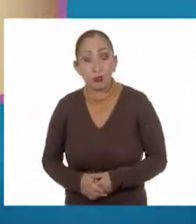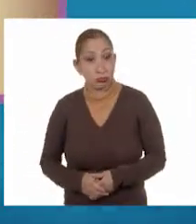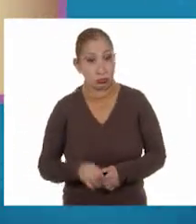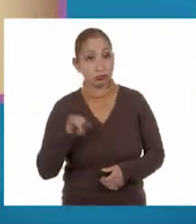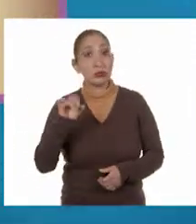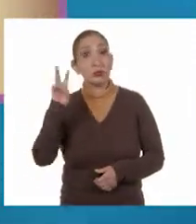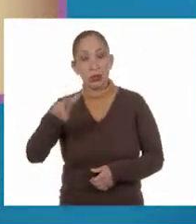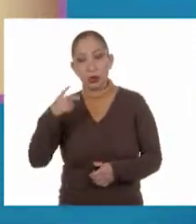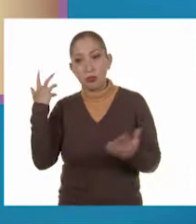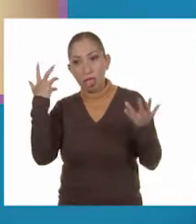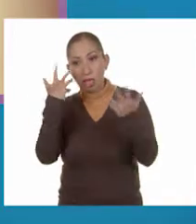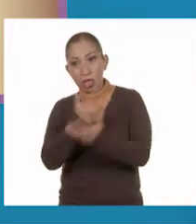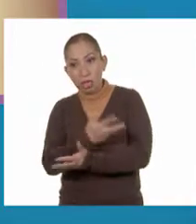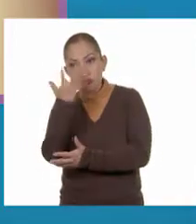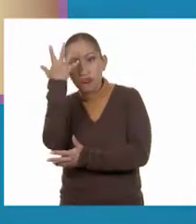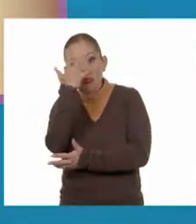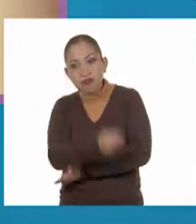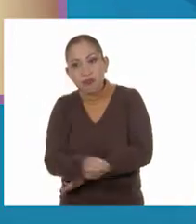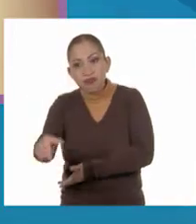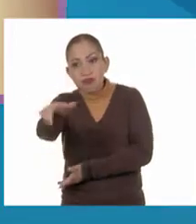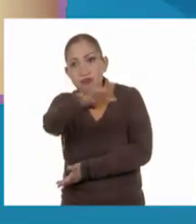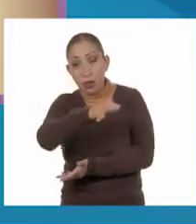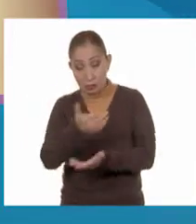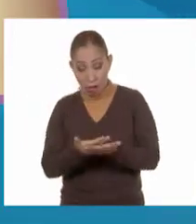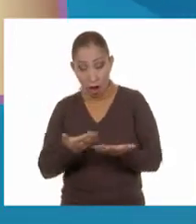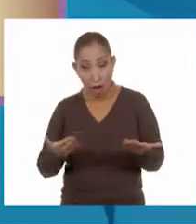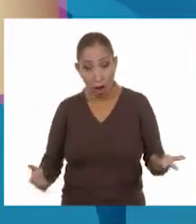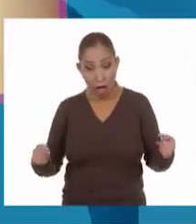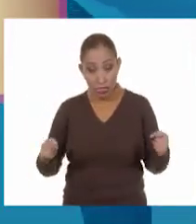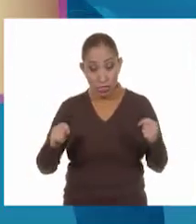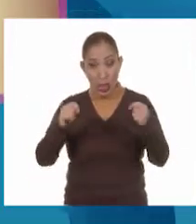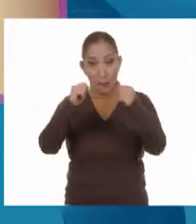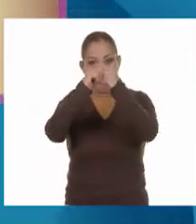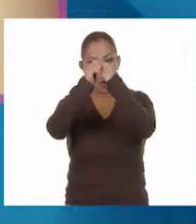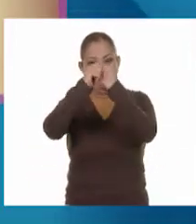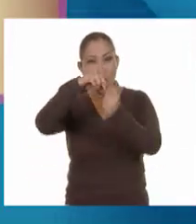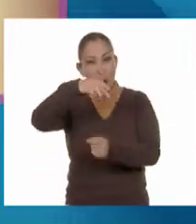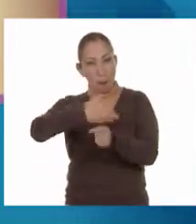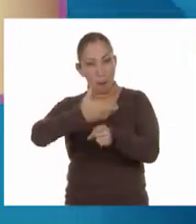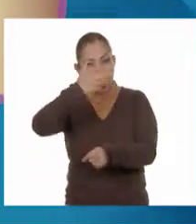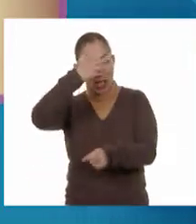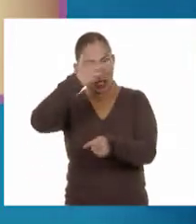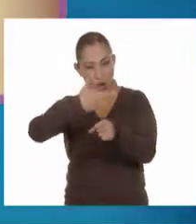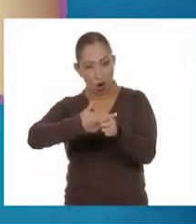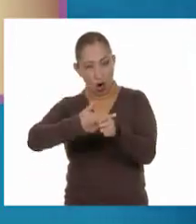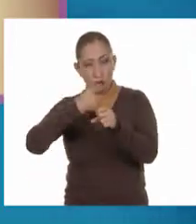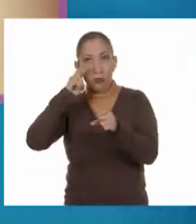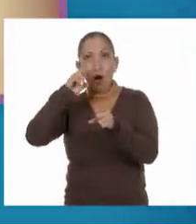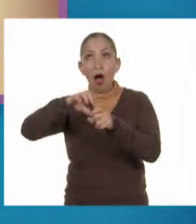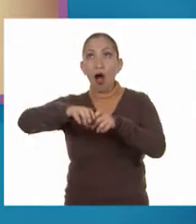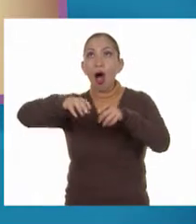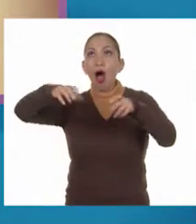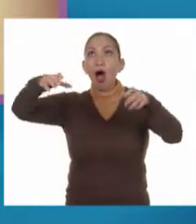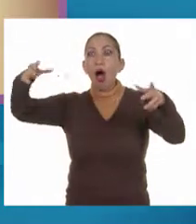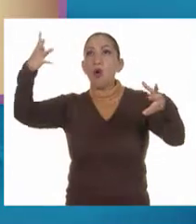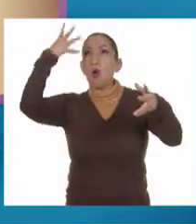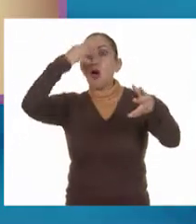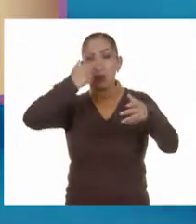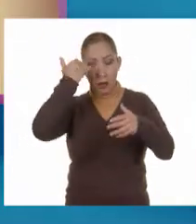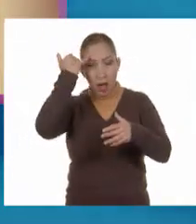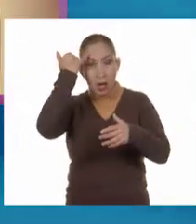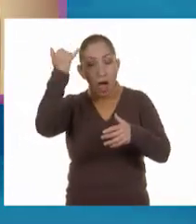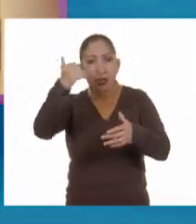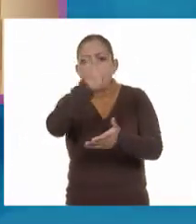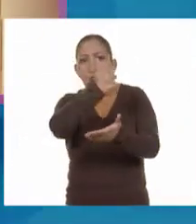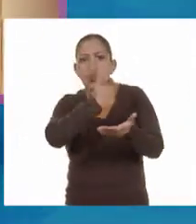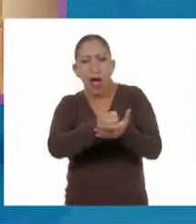Vaya que los dejó impresionados. O sea, si en la actualidad el Templo Mayor es sorprendente, o sea, ¿se imagina, maestra, la ciudad